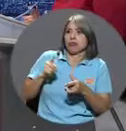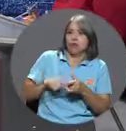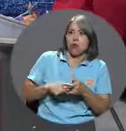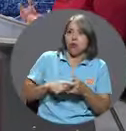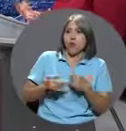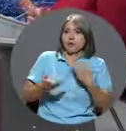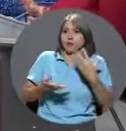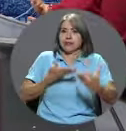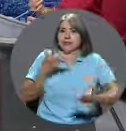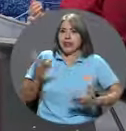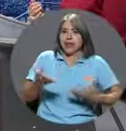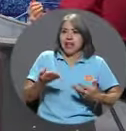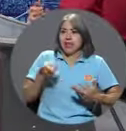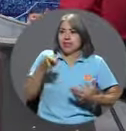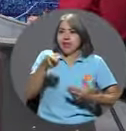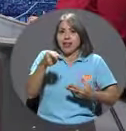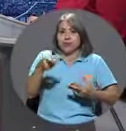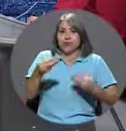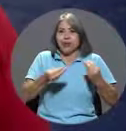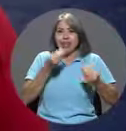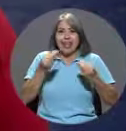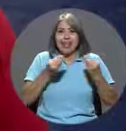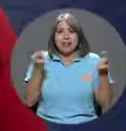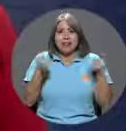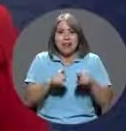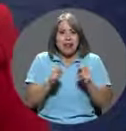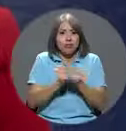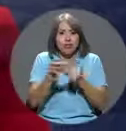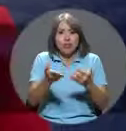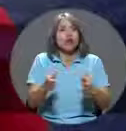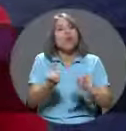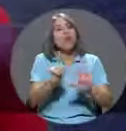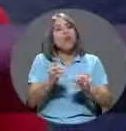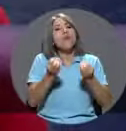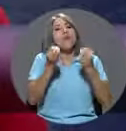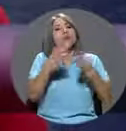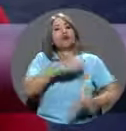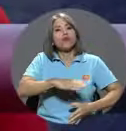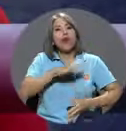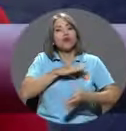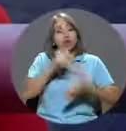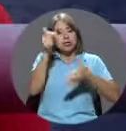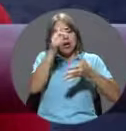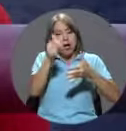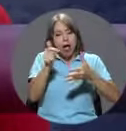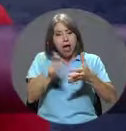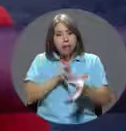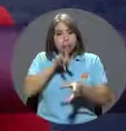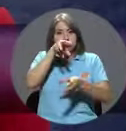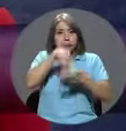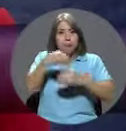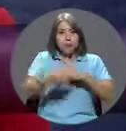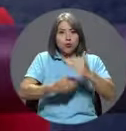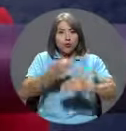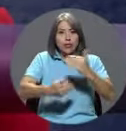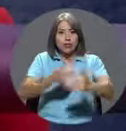está relacionado a una enfermedad de fondo que hay que tratar, pero hay tantos factores, como dice Viviana, y por lo